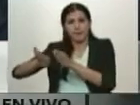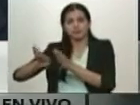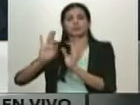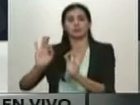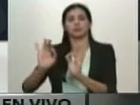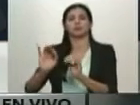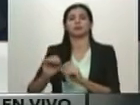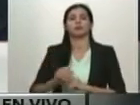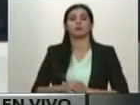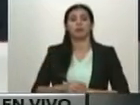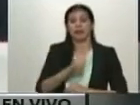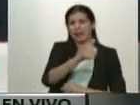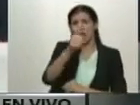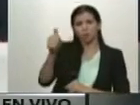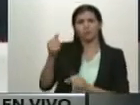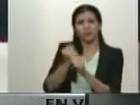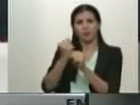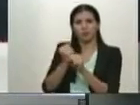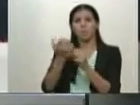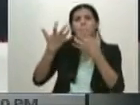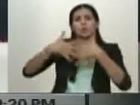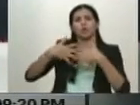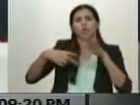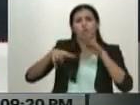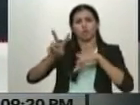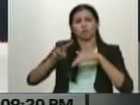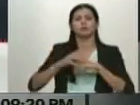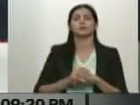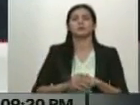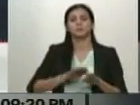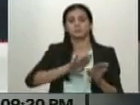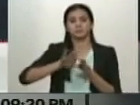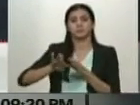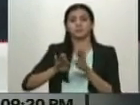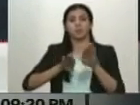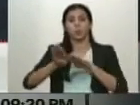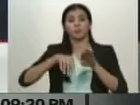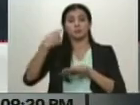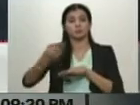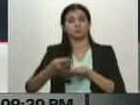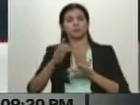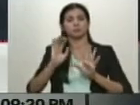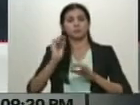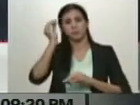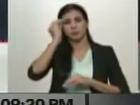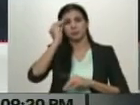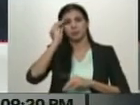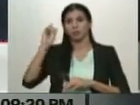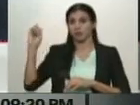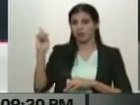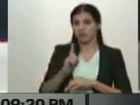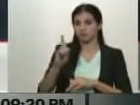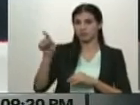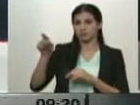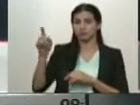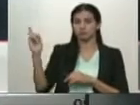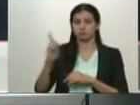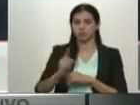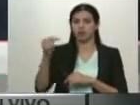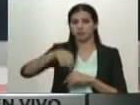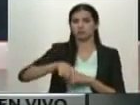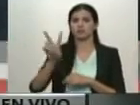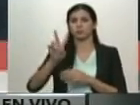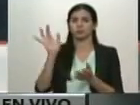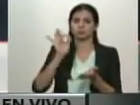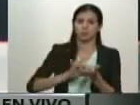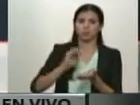específico de los motores, ¿no? El jueves esperamos cuando usted regrese, tenga el